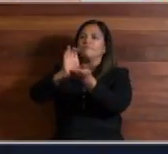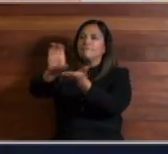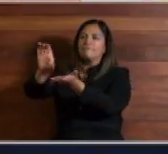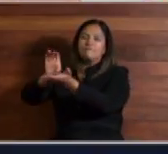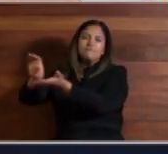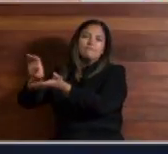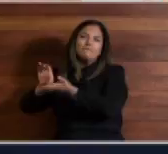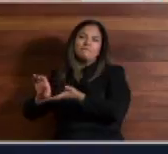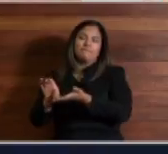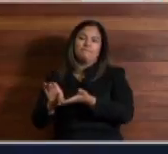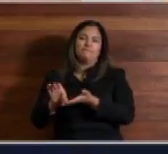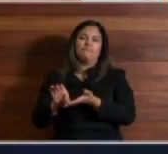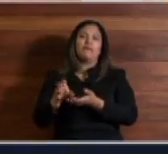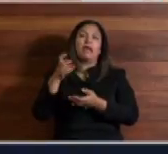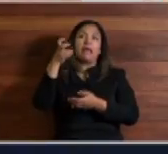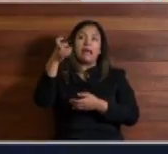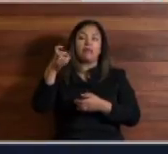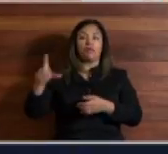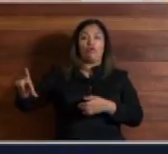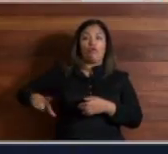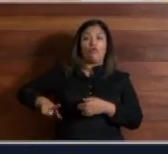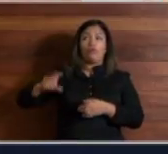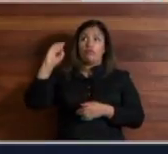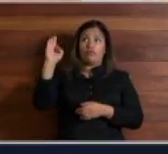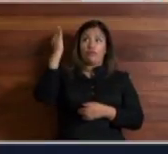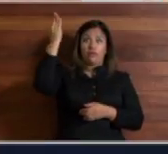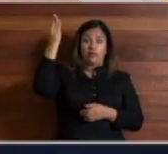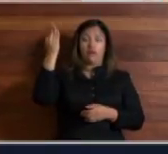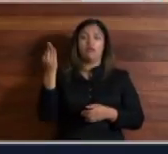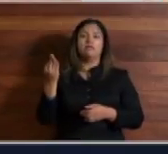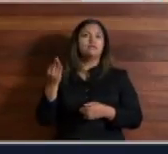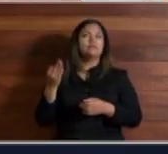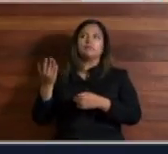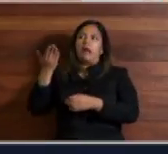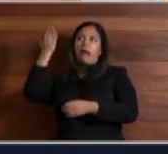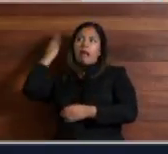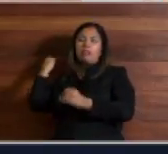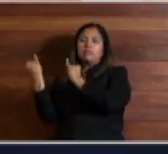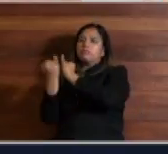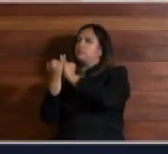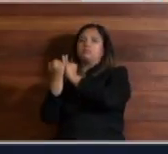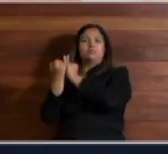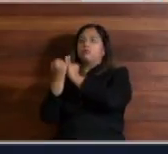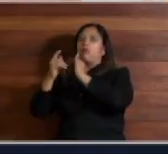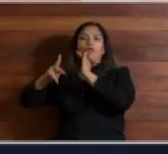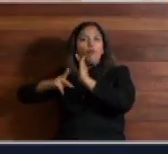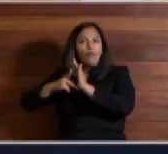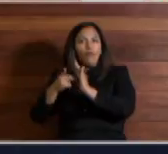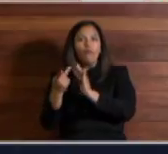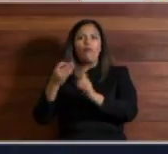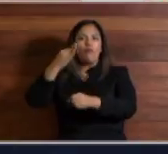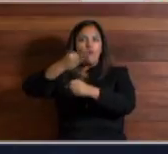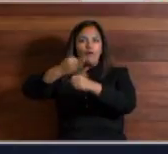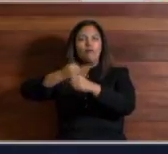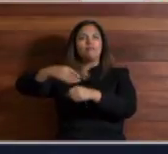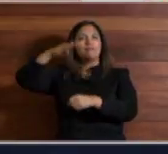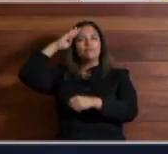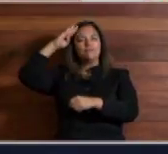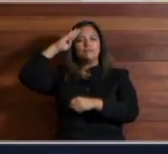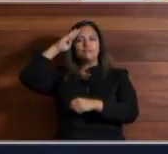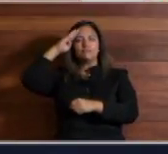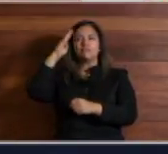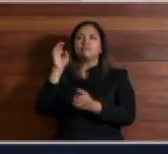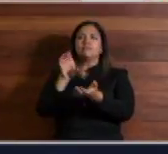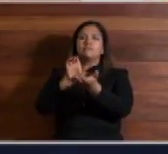gobierno federal, históricamente, tiene un margen para asignar, digamos, el gasto programable de solo